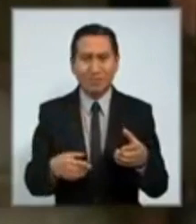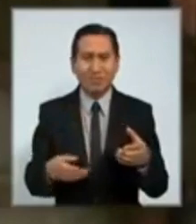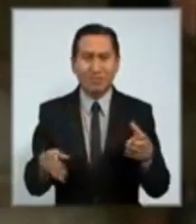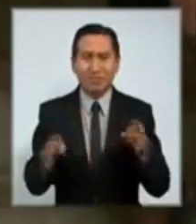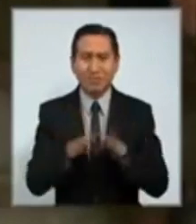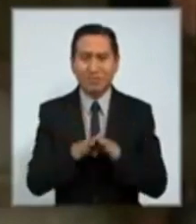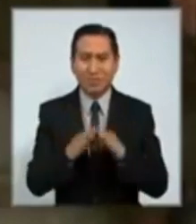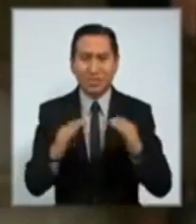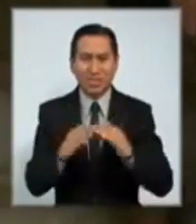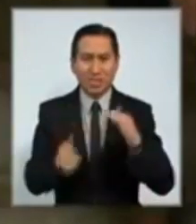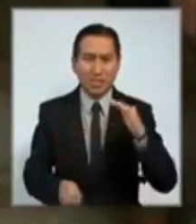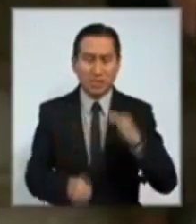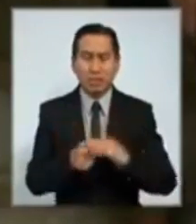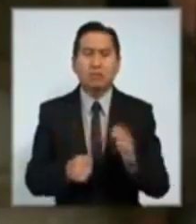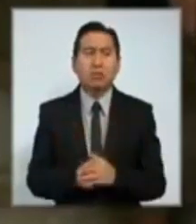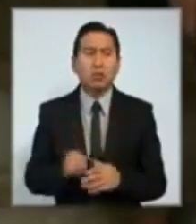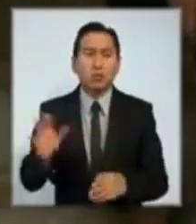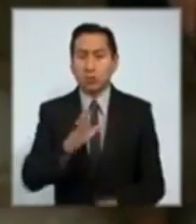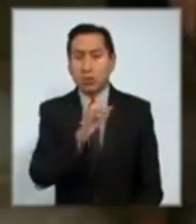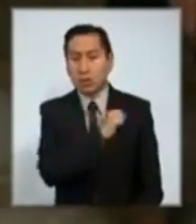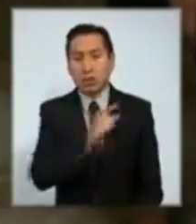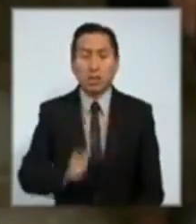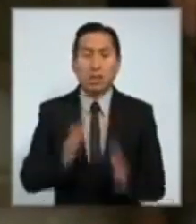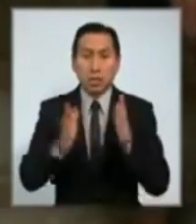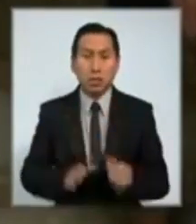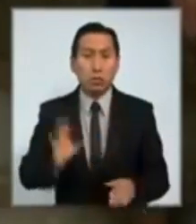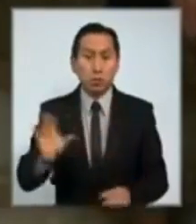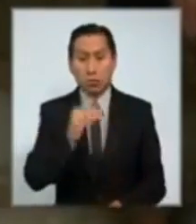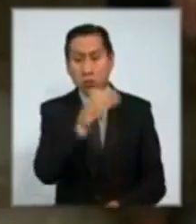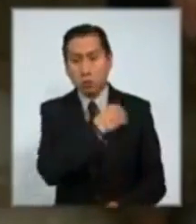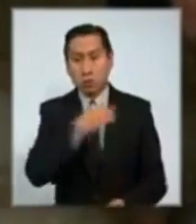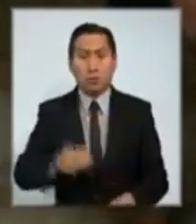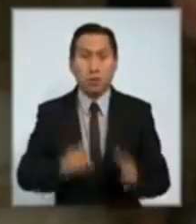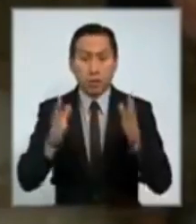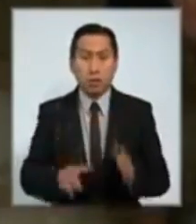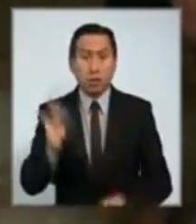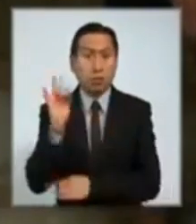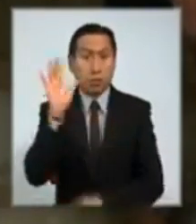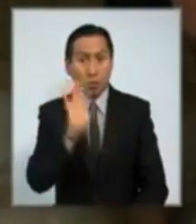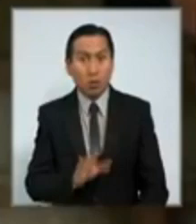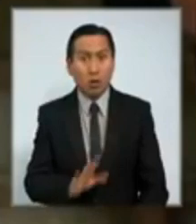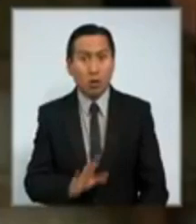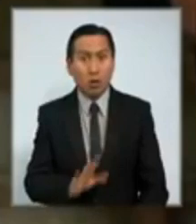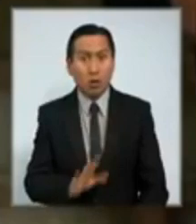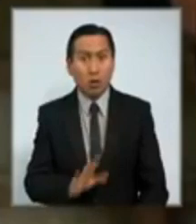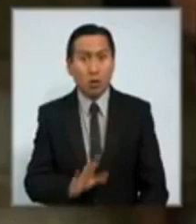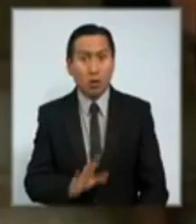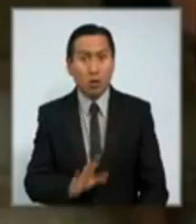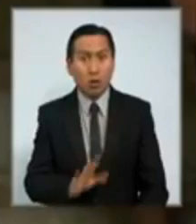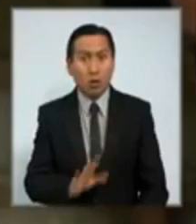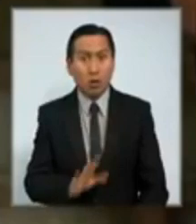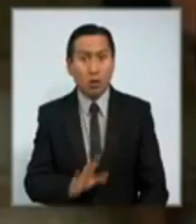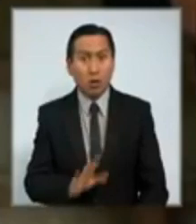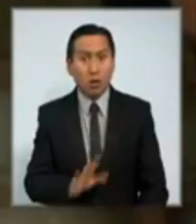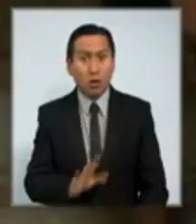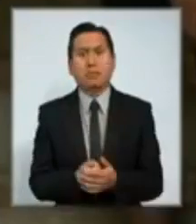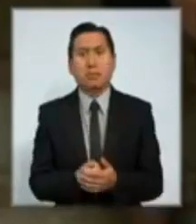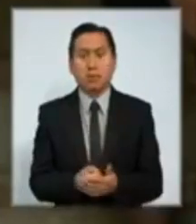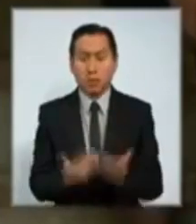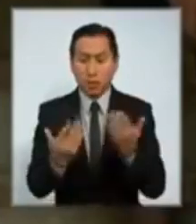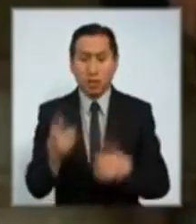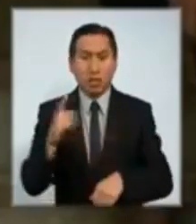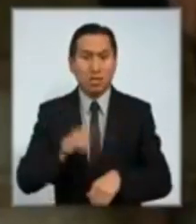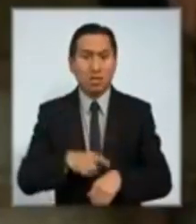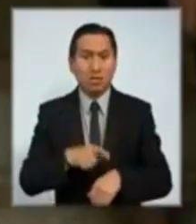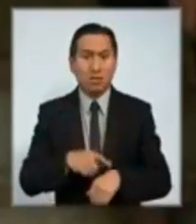quiero pedir a los alcaldes y a los gobernadores de todo el país que nos ayuden, porque en una situación tan